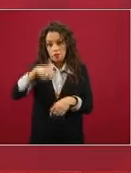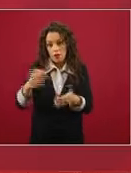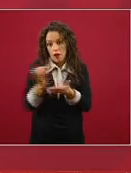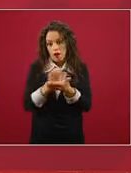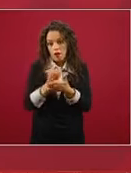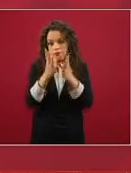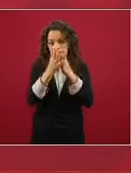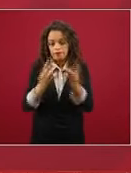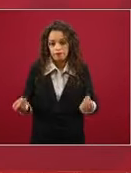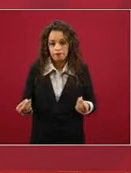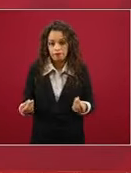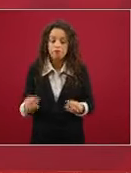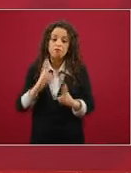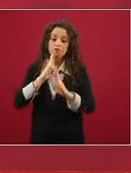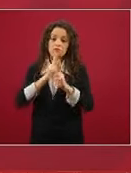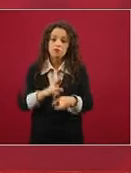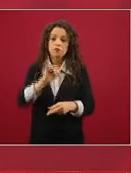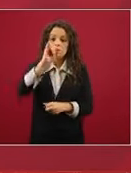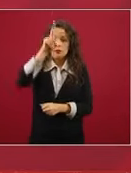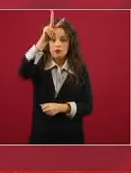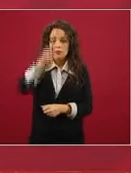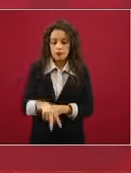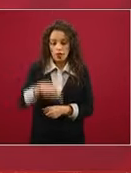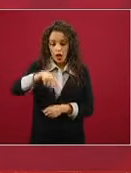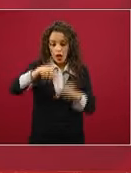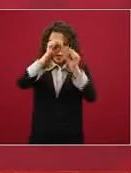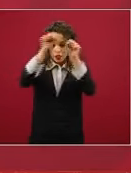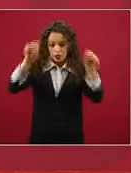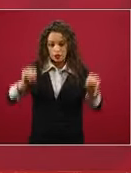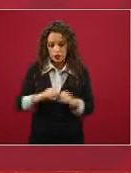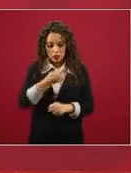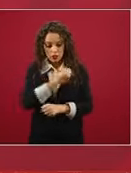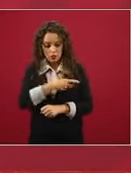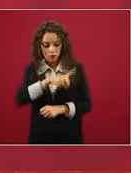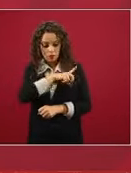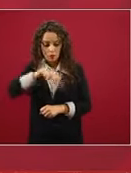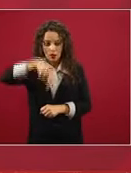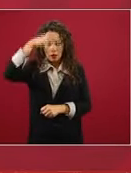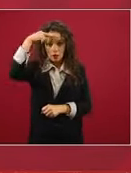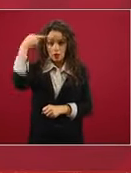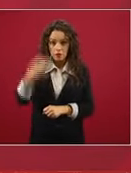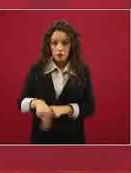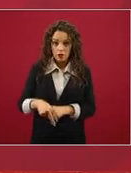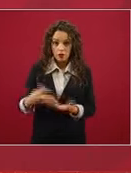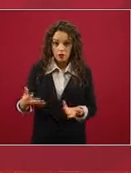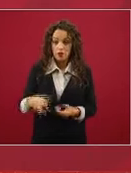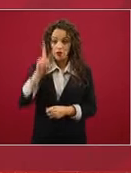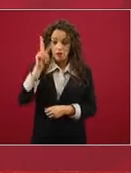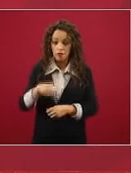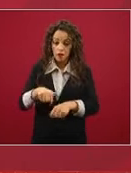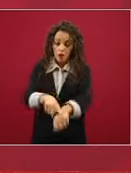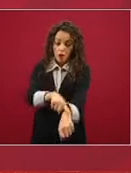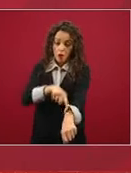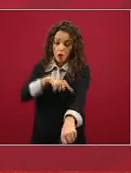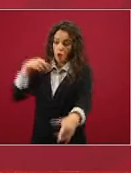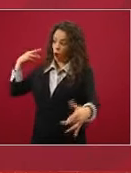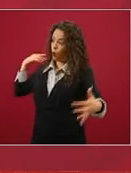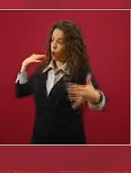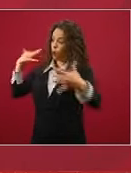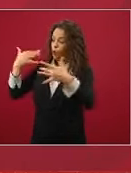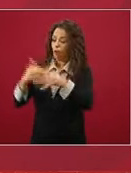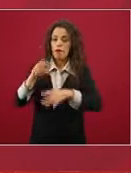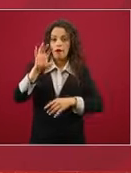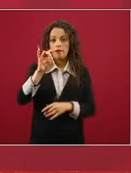sistema de salud de México, como lo hemos comentado también, y lo debe saber toda la población, es a lo largo de 30 o 35 años, no creció